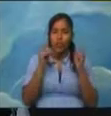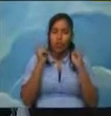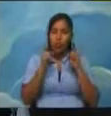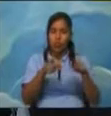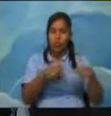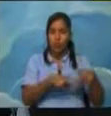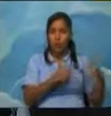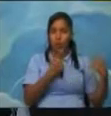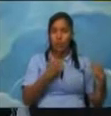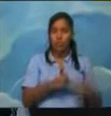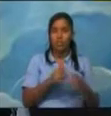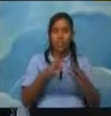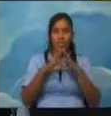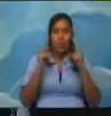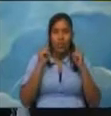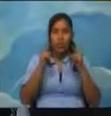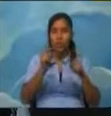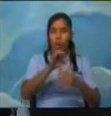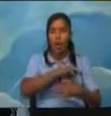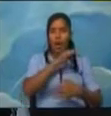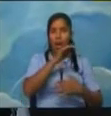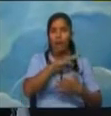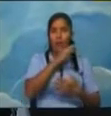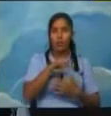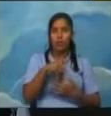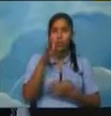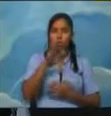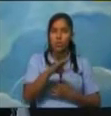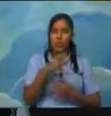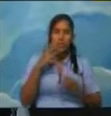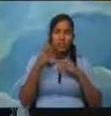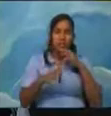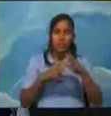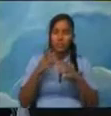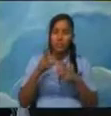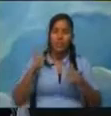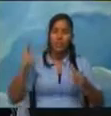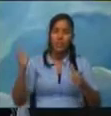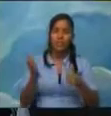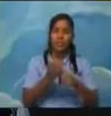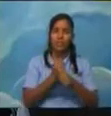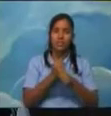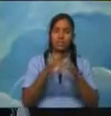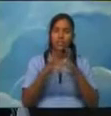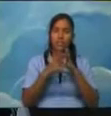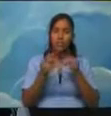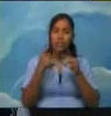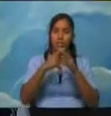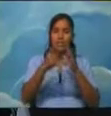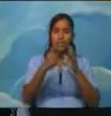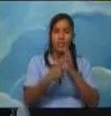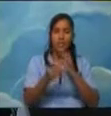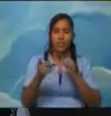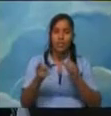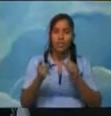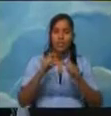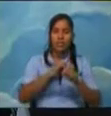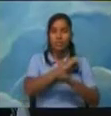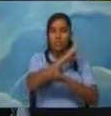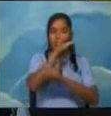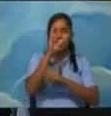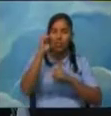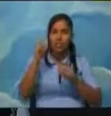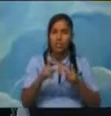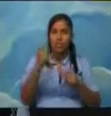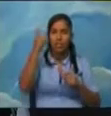toda tu alma. Cuando estuvieres en angustia y te alcanzaren todas estas cosas, si en los postreros días